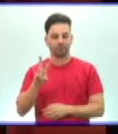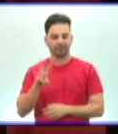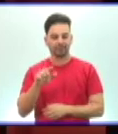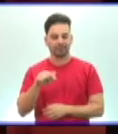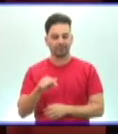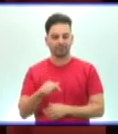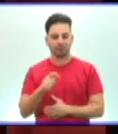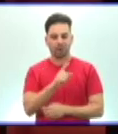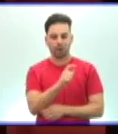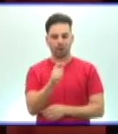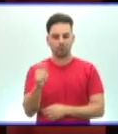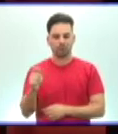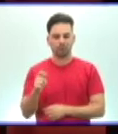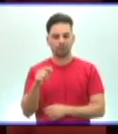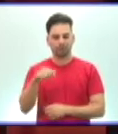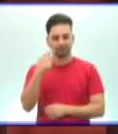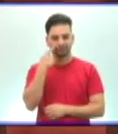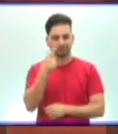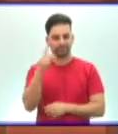de nuestro encuentro de hoy.